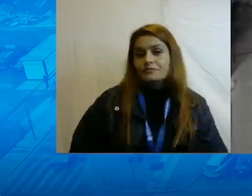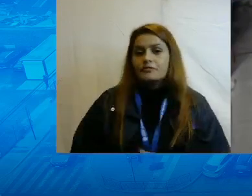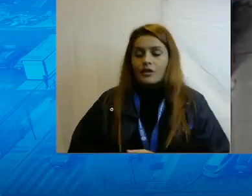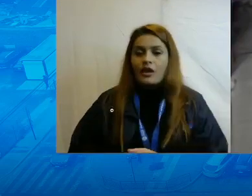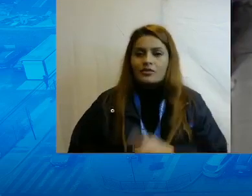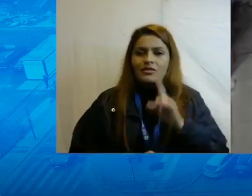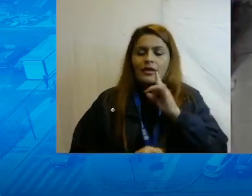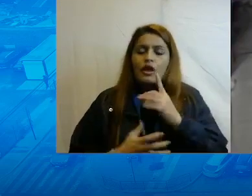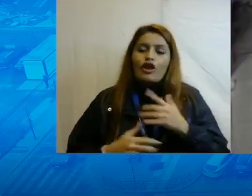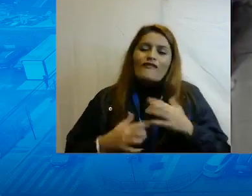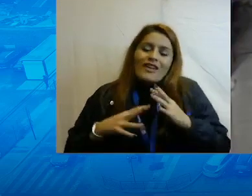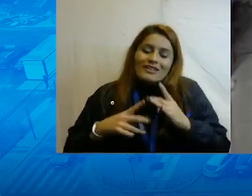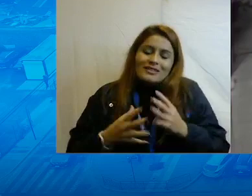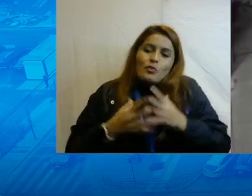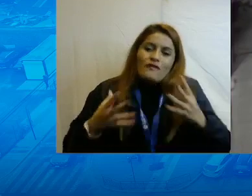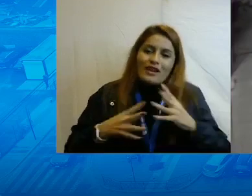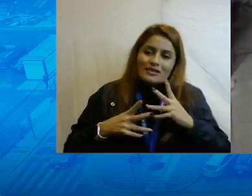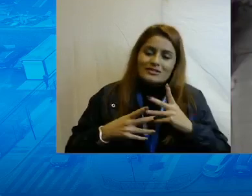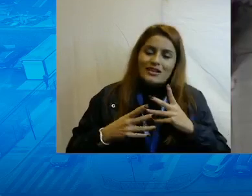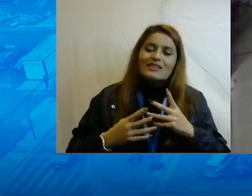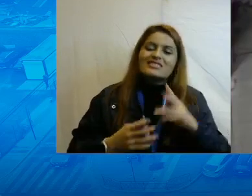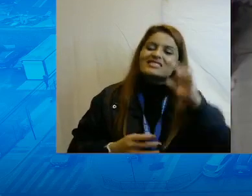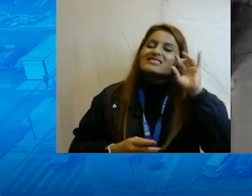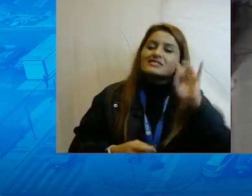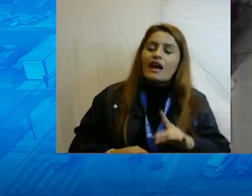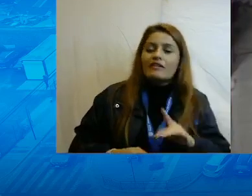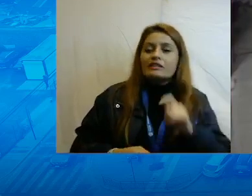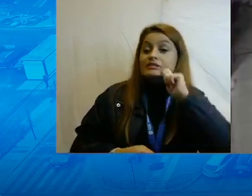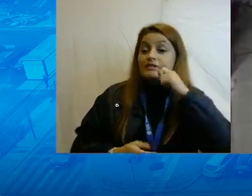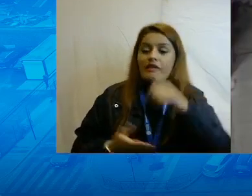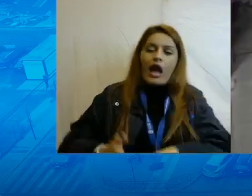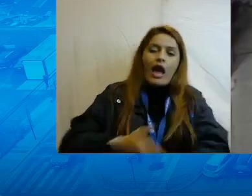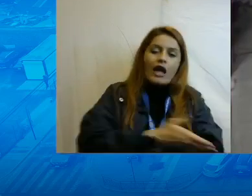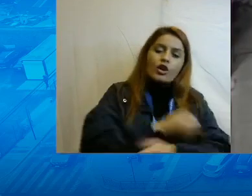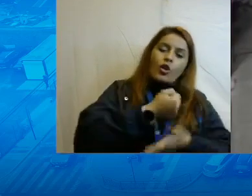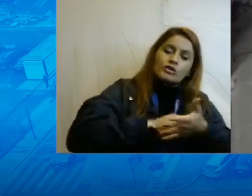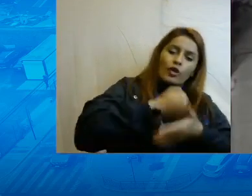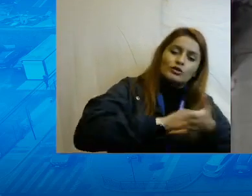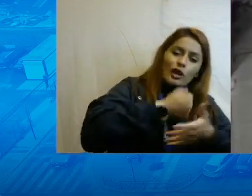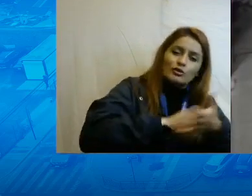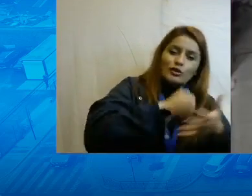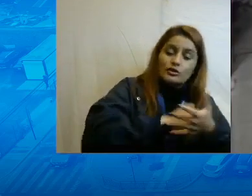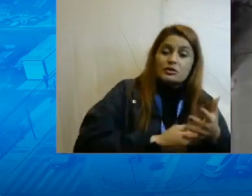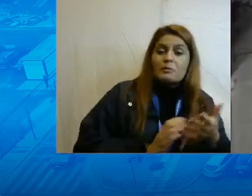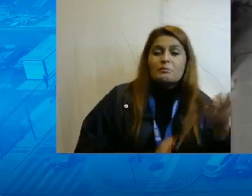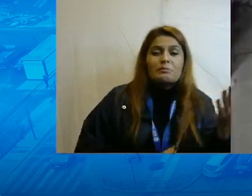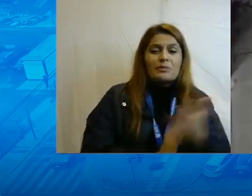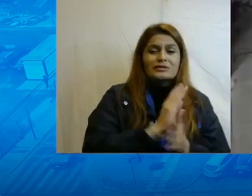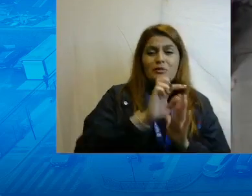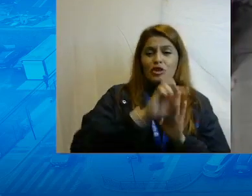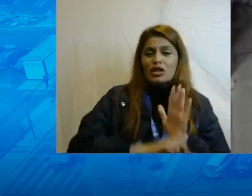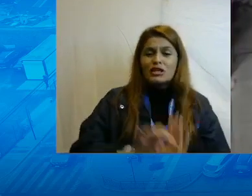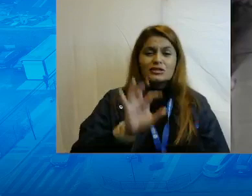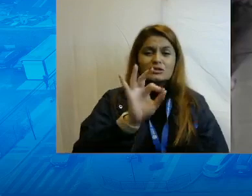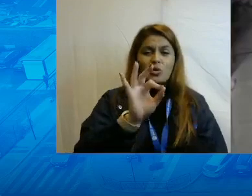Estamos súper satisfechos con esto, porque la verdad es que sabemos todo el esfuerzo que se ha hecho. Empezamos con un proyecto de 50 millones y